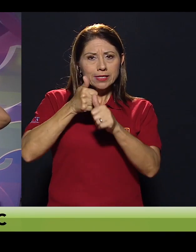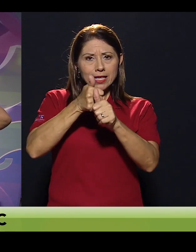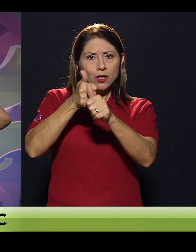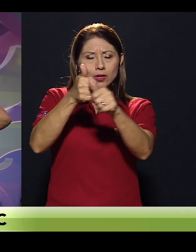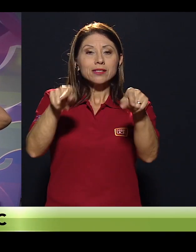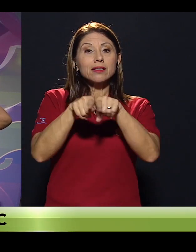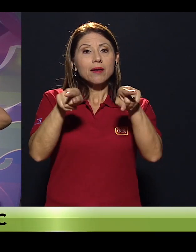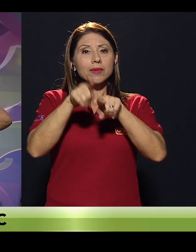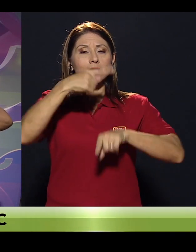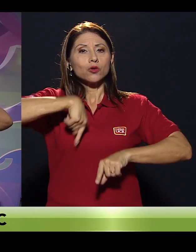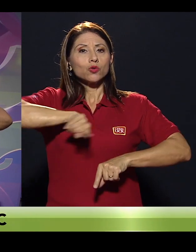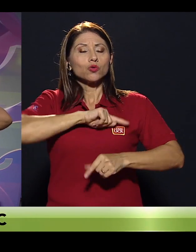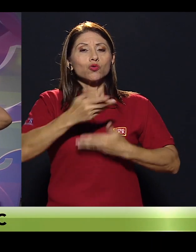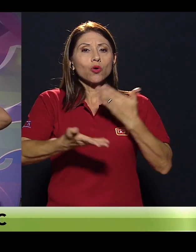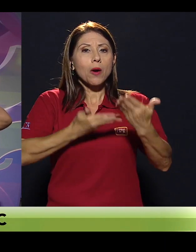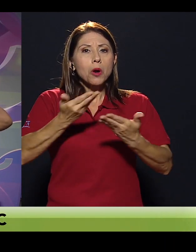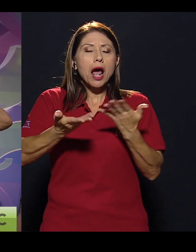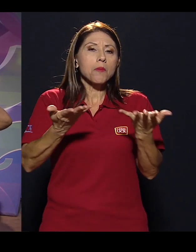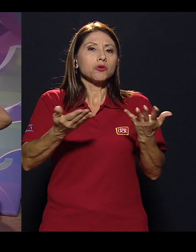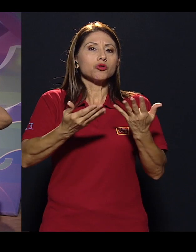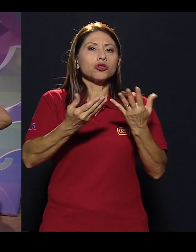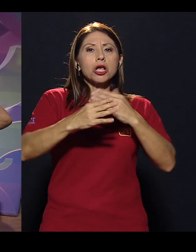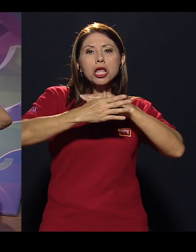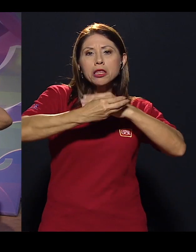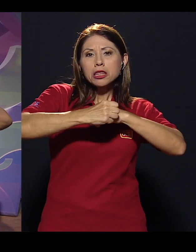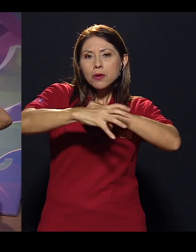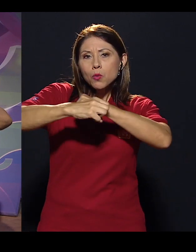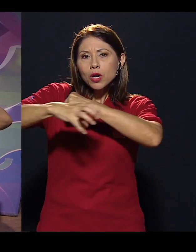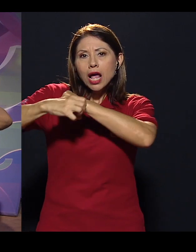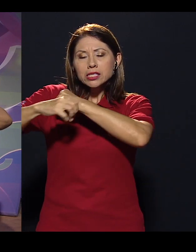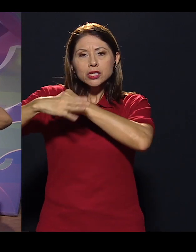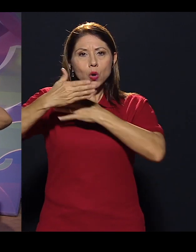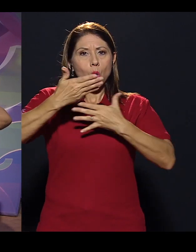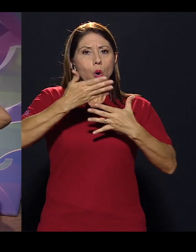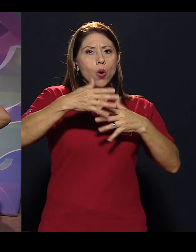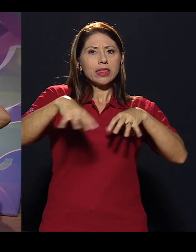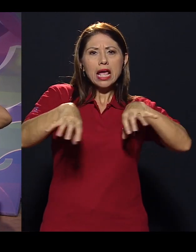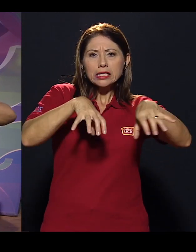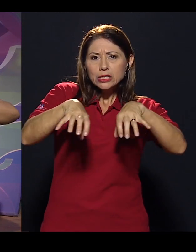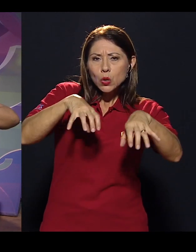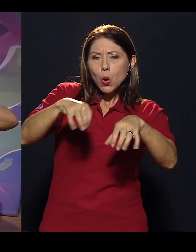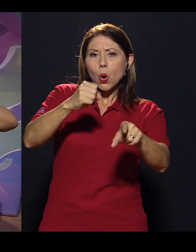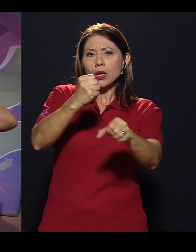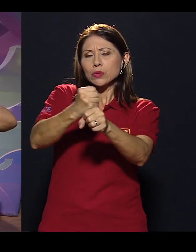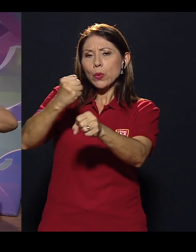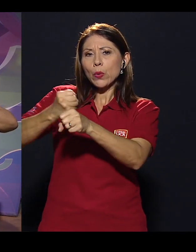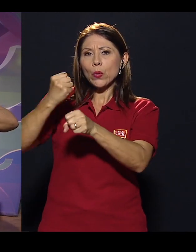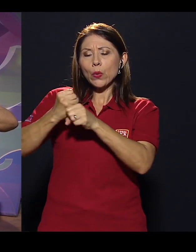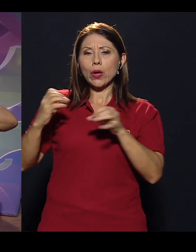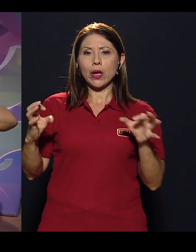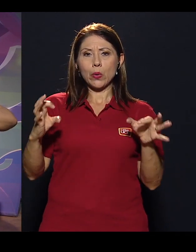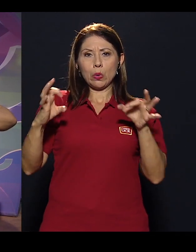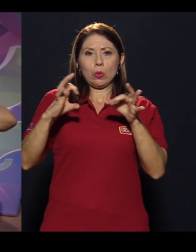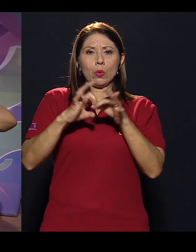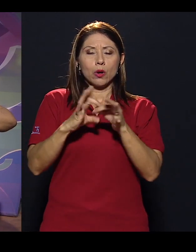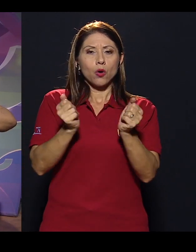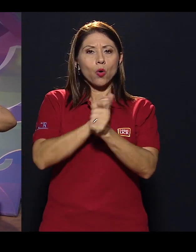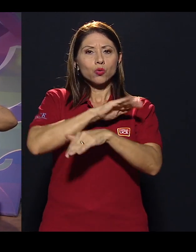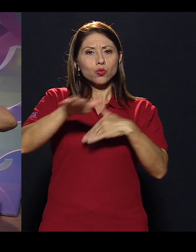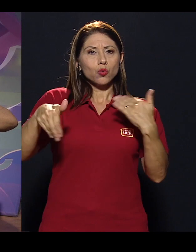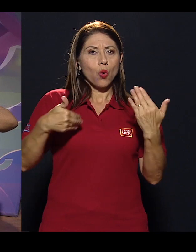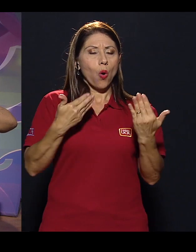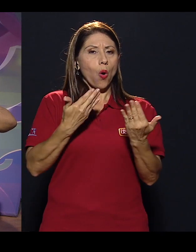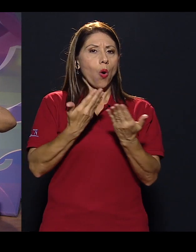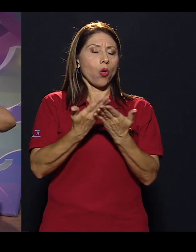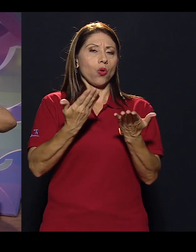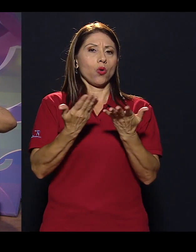también colaboramos mucho en la divulgación de acciones, de actividades que estén vinculadas a